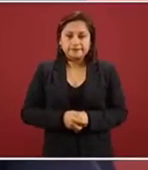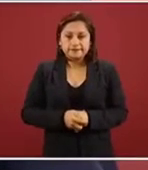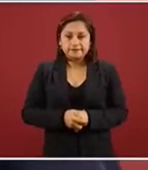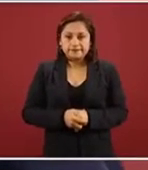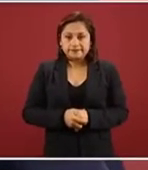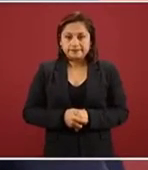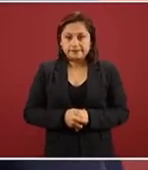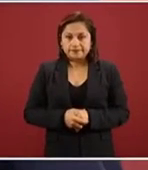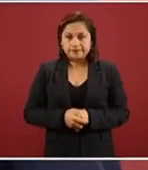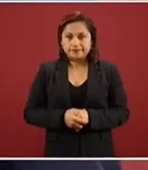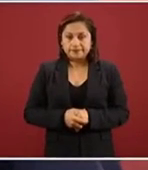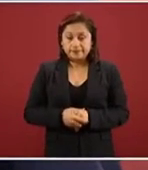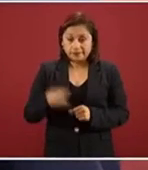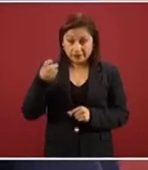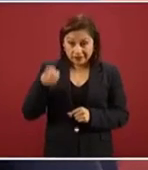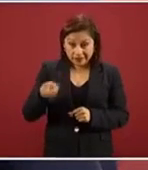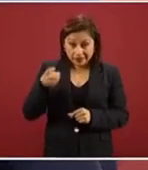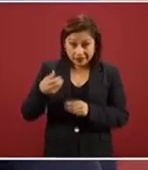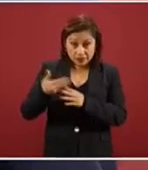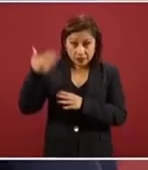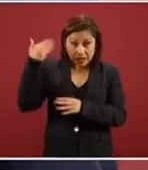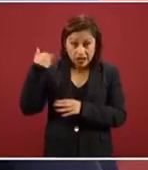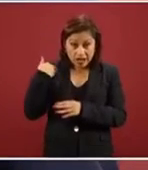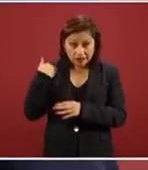Entonces, eso ya se termina.